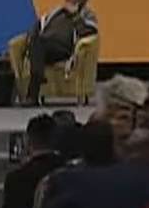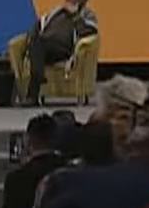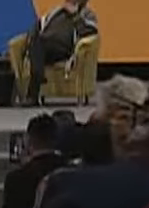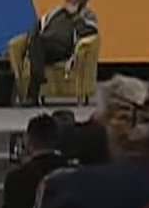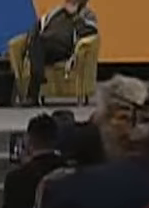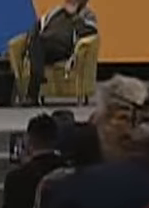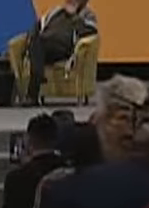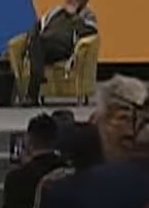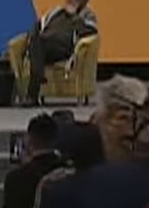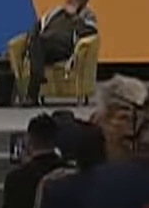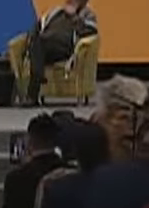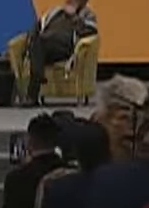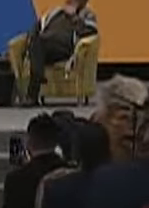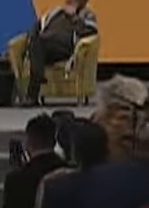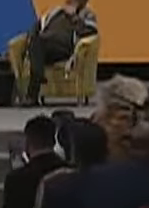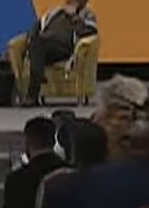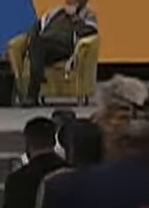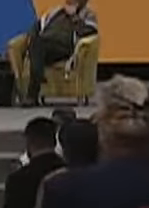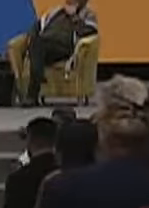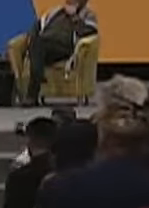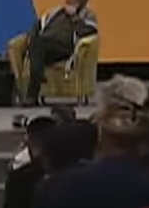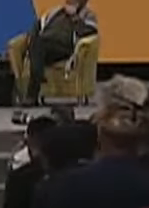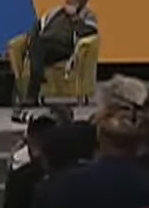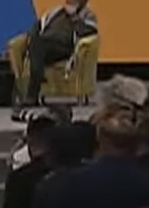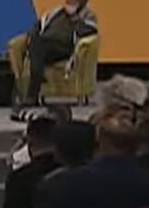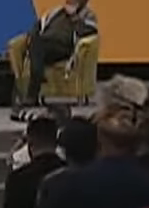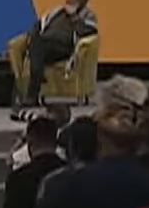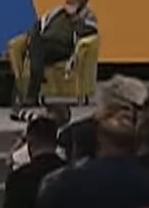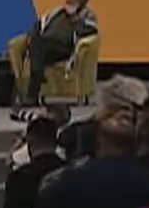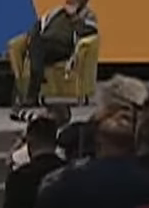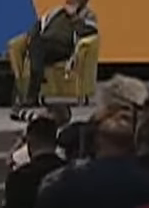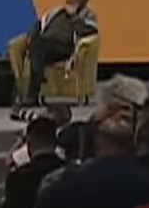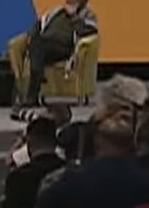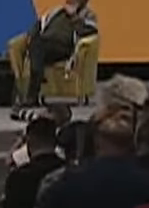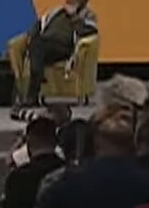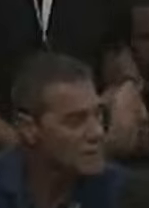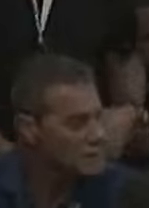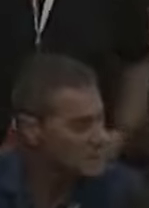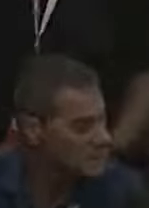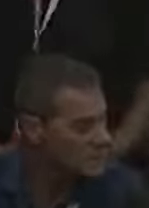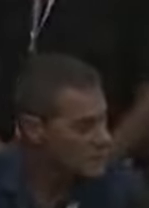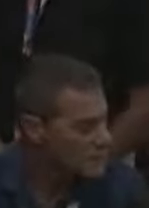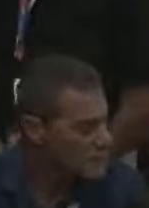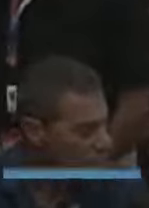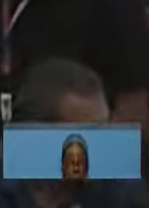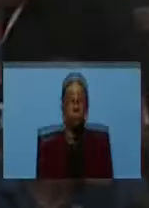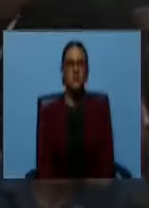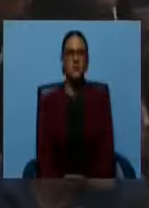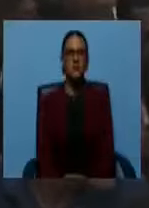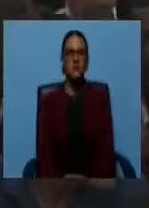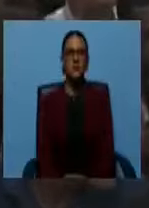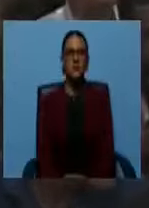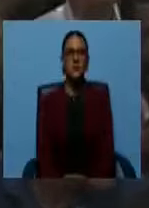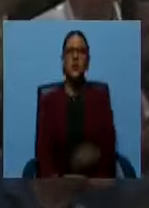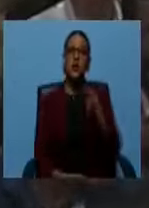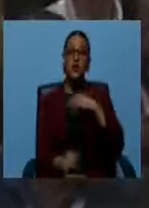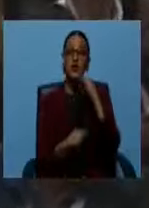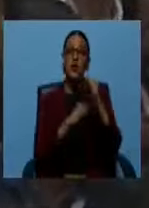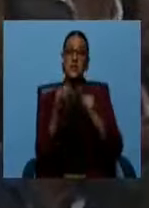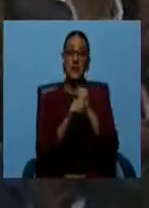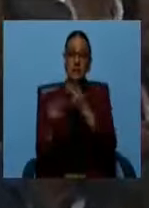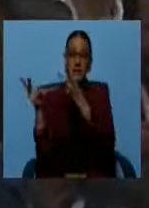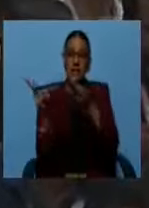región, movimientos sociales. Recordemos que previo a lo que es esta gala inaugural que se celebra el día de hoy, estos invitados internacionales,